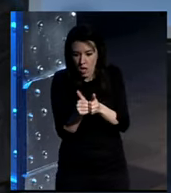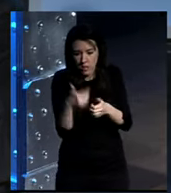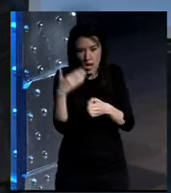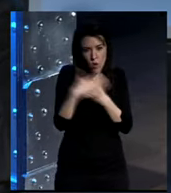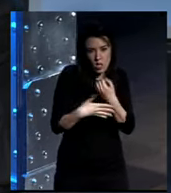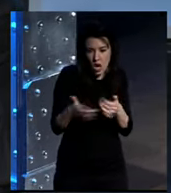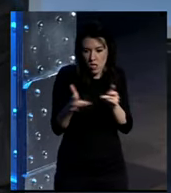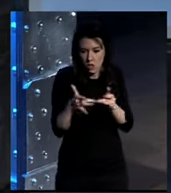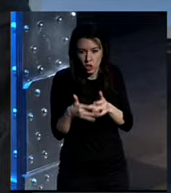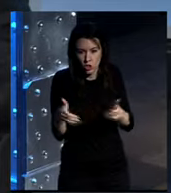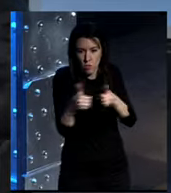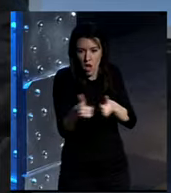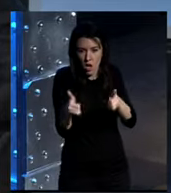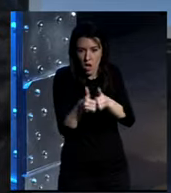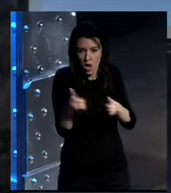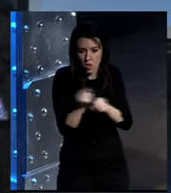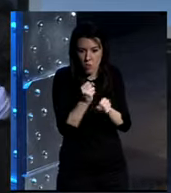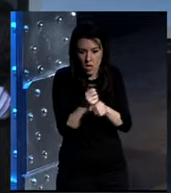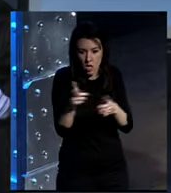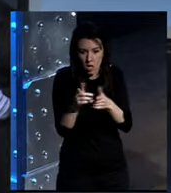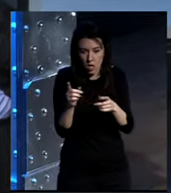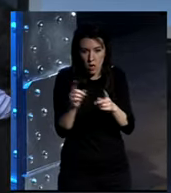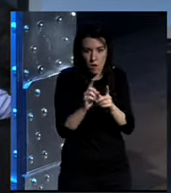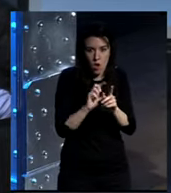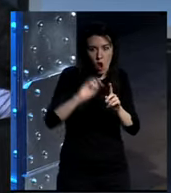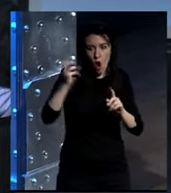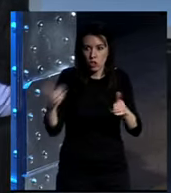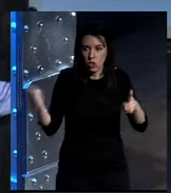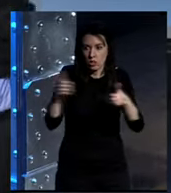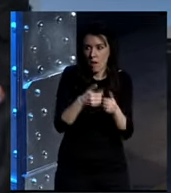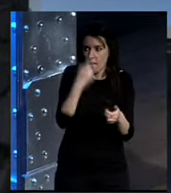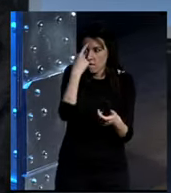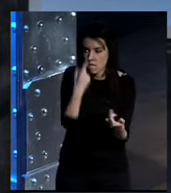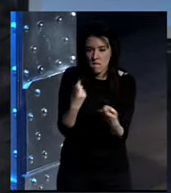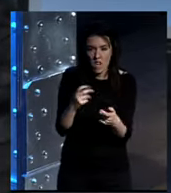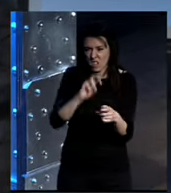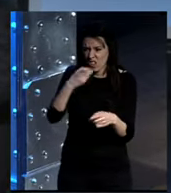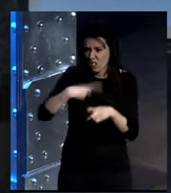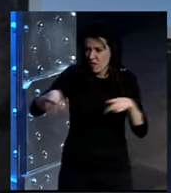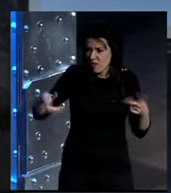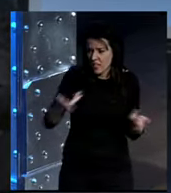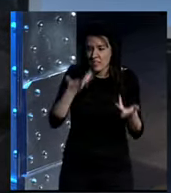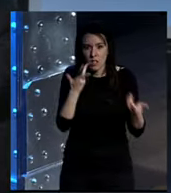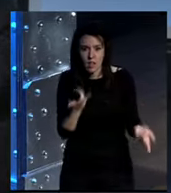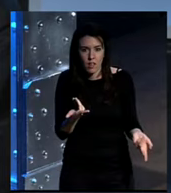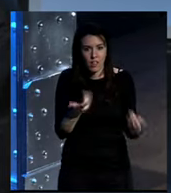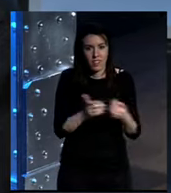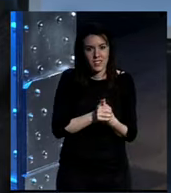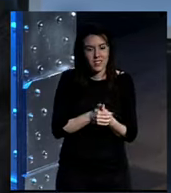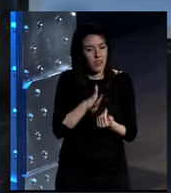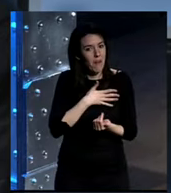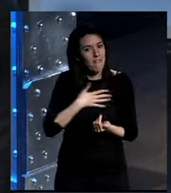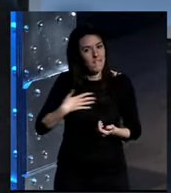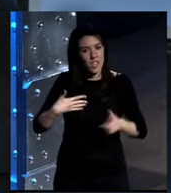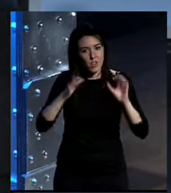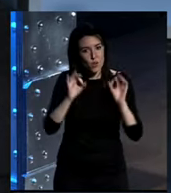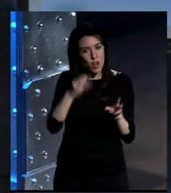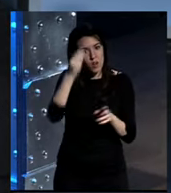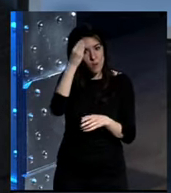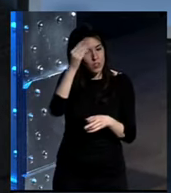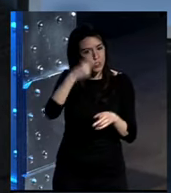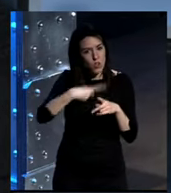que se tenía, esa relación cuando lo cambiaban, era como que le faltaba algo, que era otro, era el espíritu. Bueno, pues lo del querido es igual. Siempre me ha parecido una